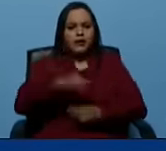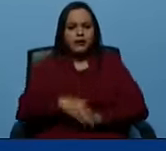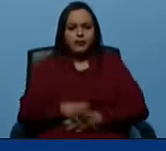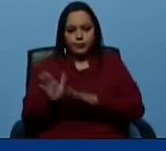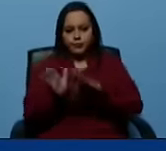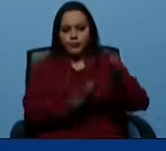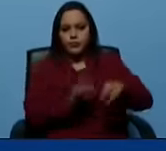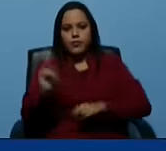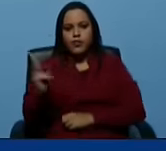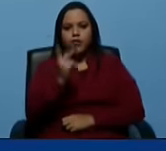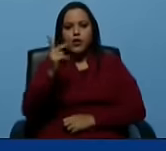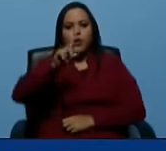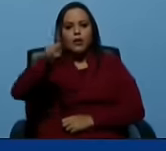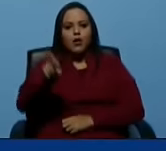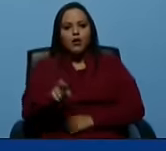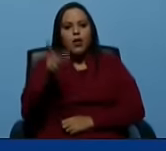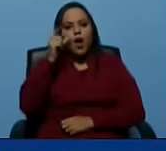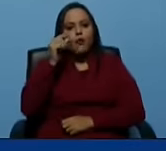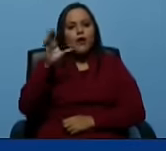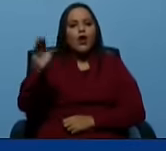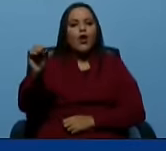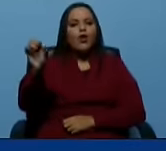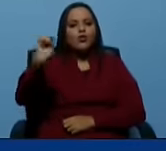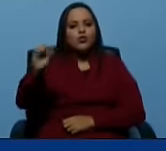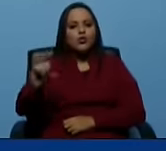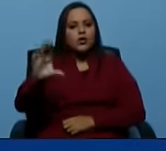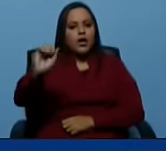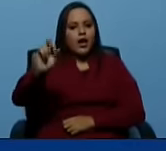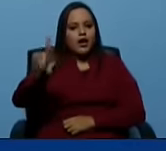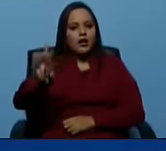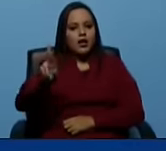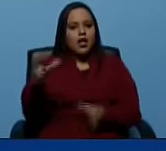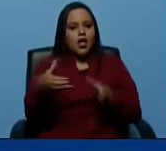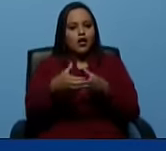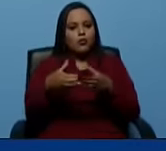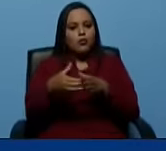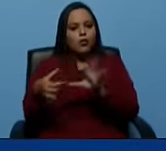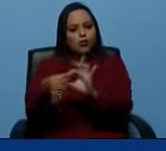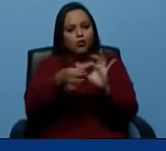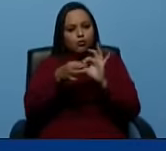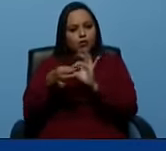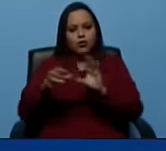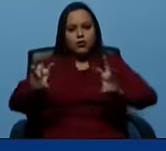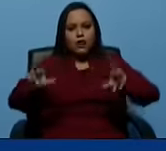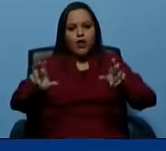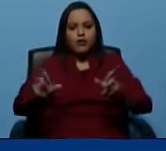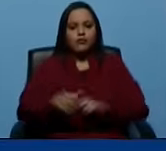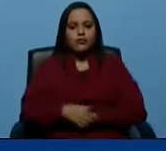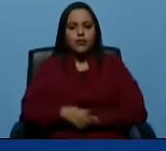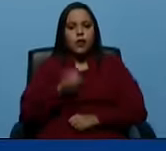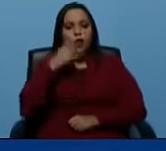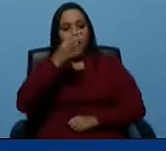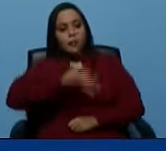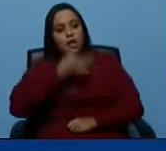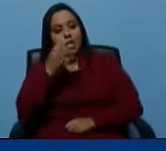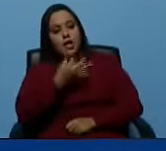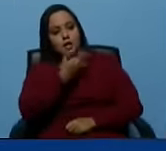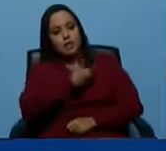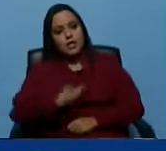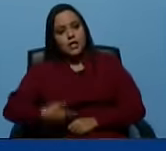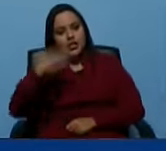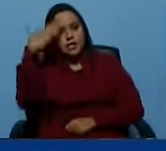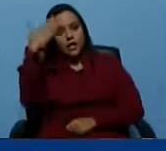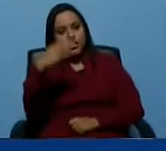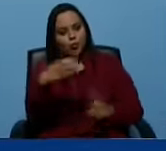la formula Óscar Pineda de Unión Radio. Buenas tardes, presidente. También tardes. Saludos a su gabinete